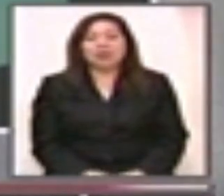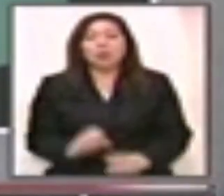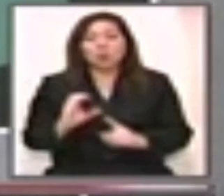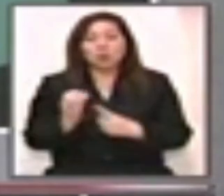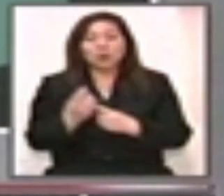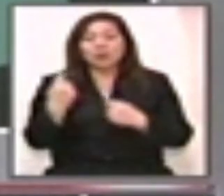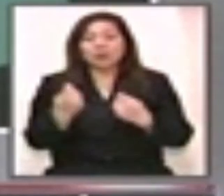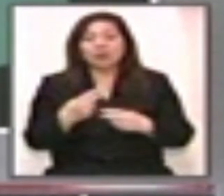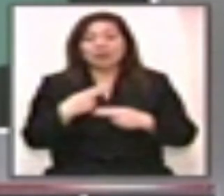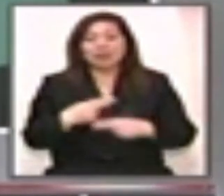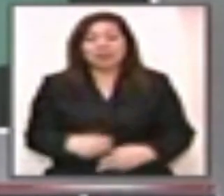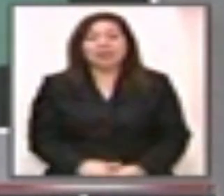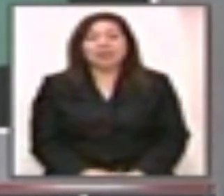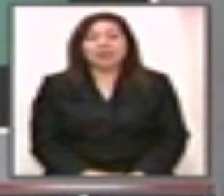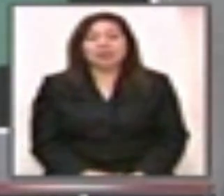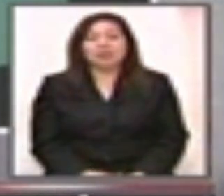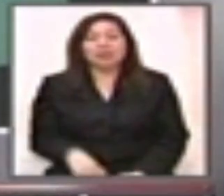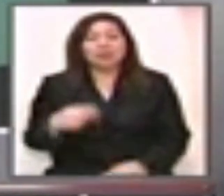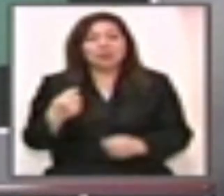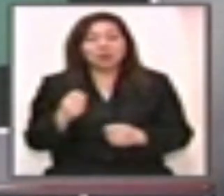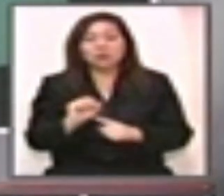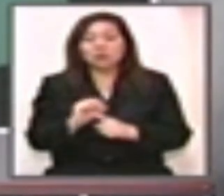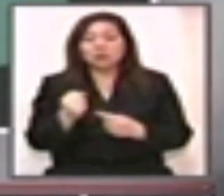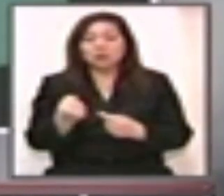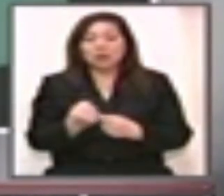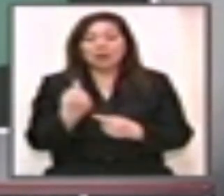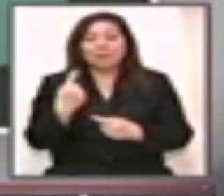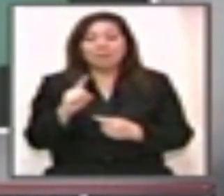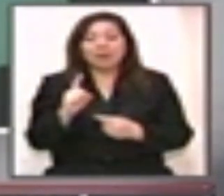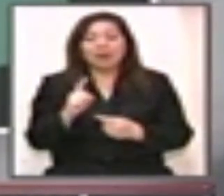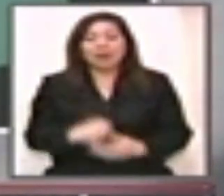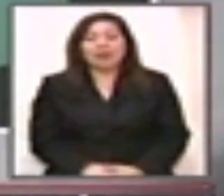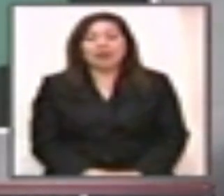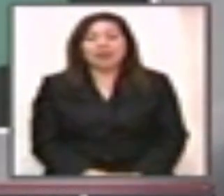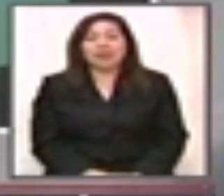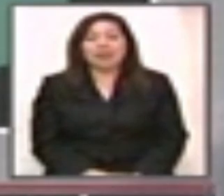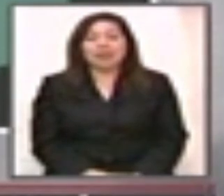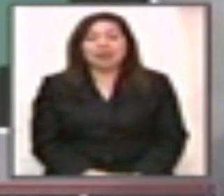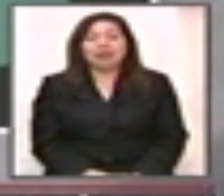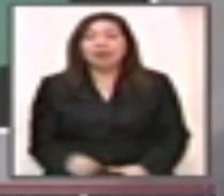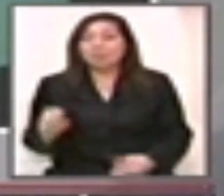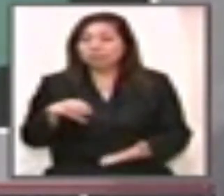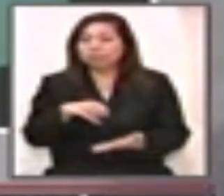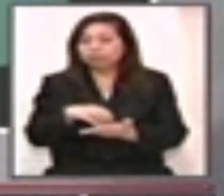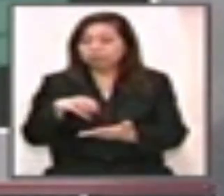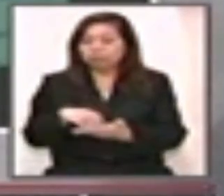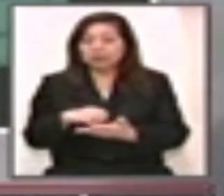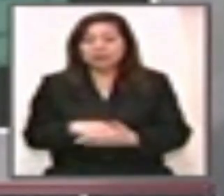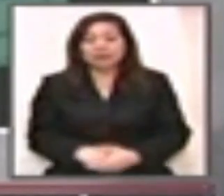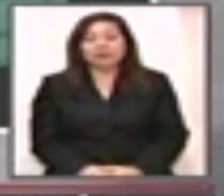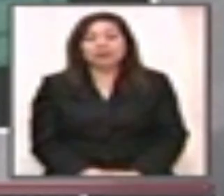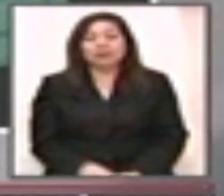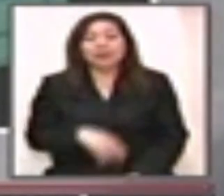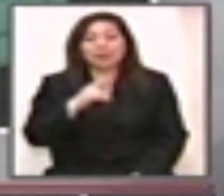cultura turística, a través del fomento del turismo social, para fomentar las a poblaciones vulnerables